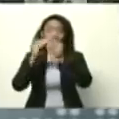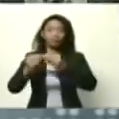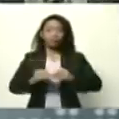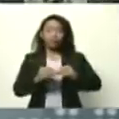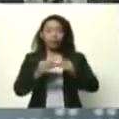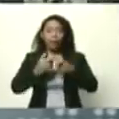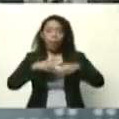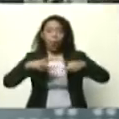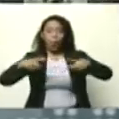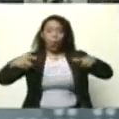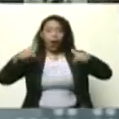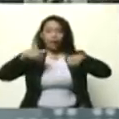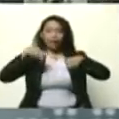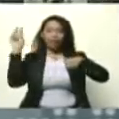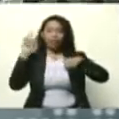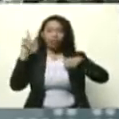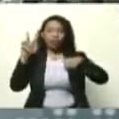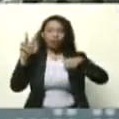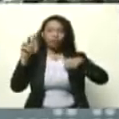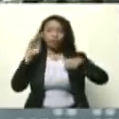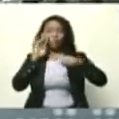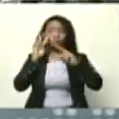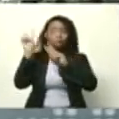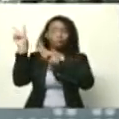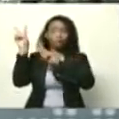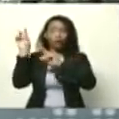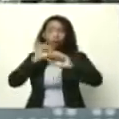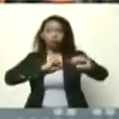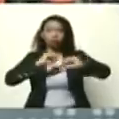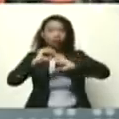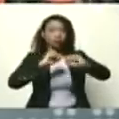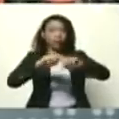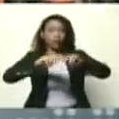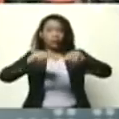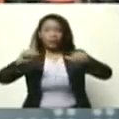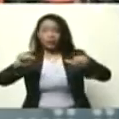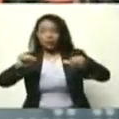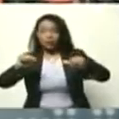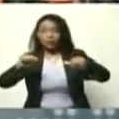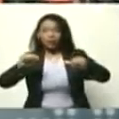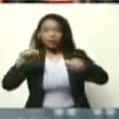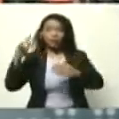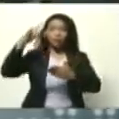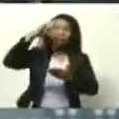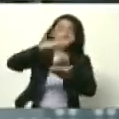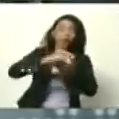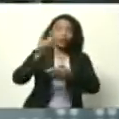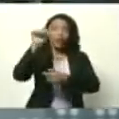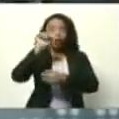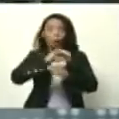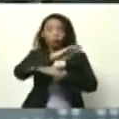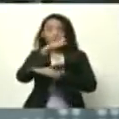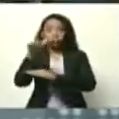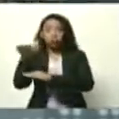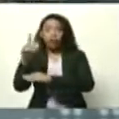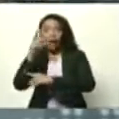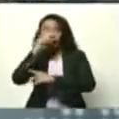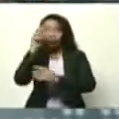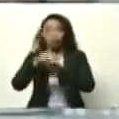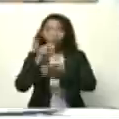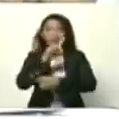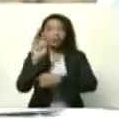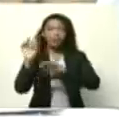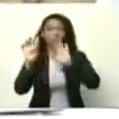del crecimiento en Venezuela. Cuando vemos las movilizaciones terrestres, aérea y acuática, en el año 2019 Venezuela